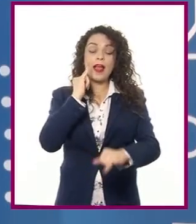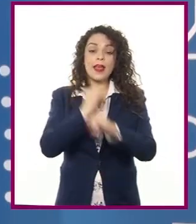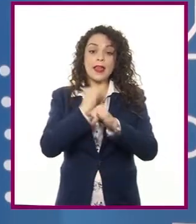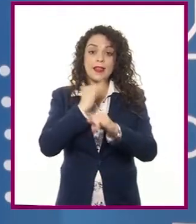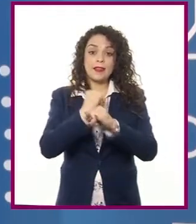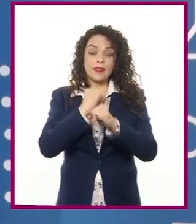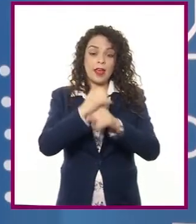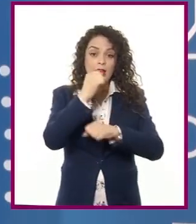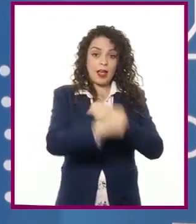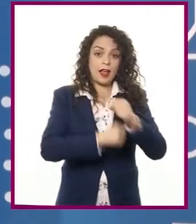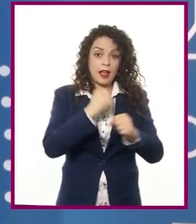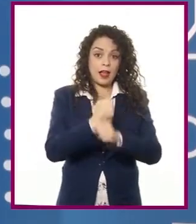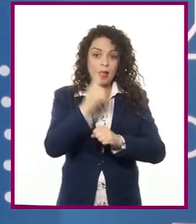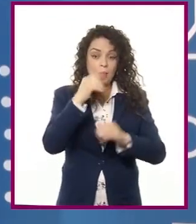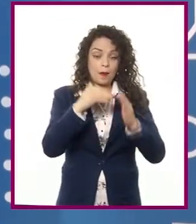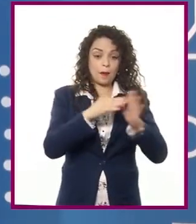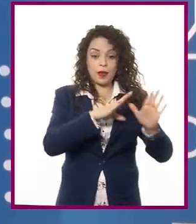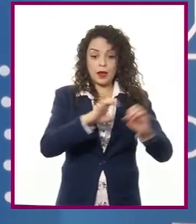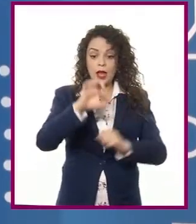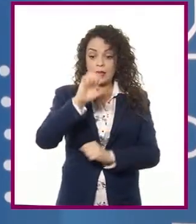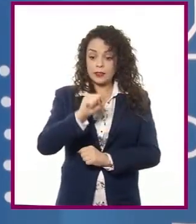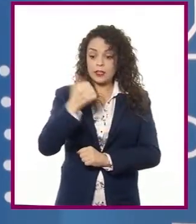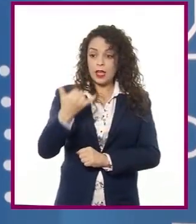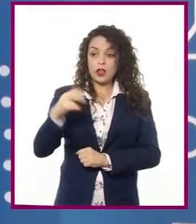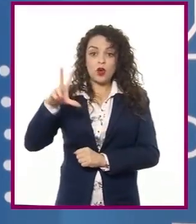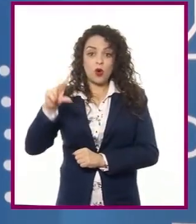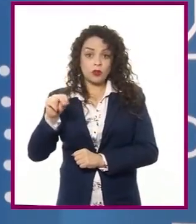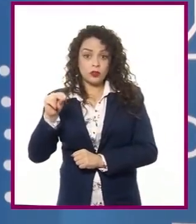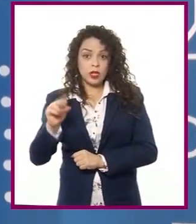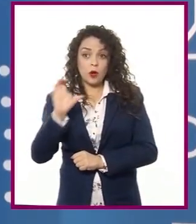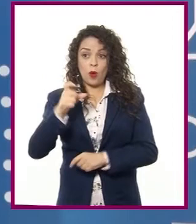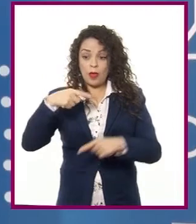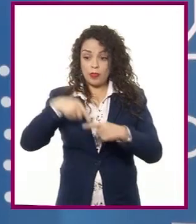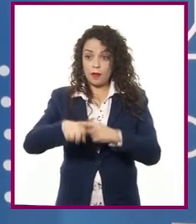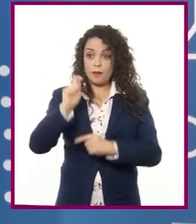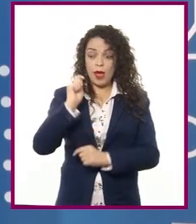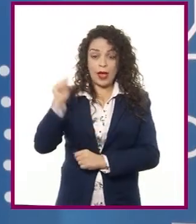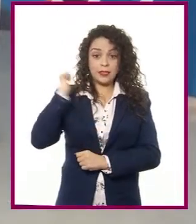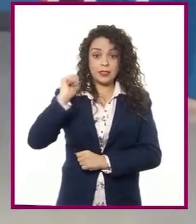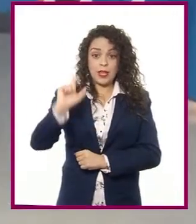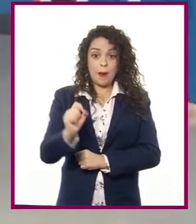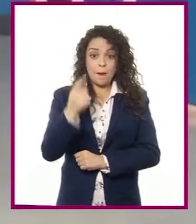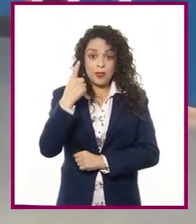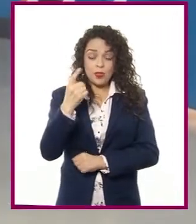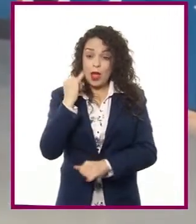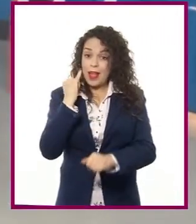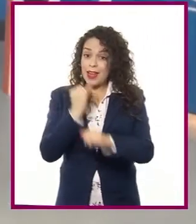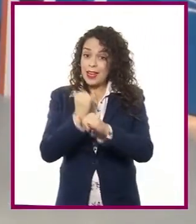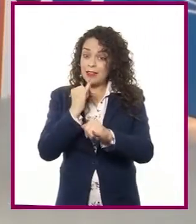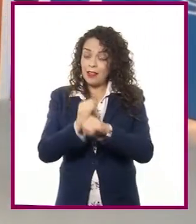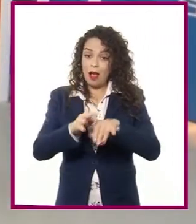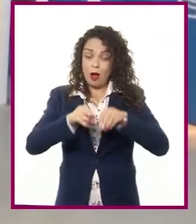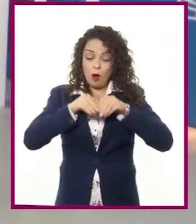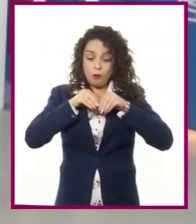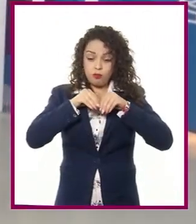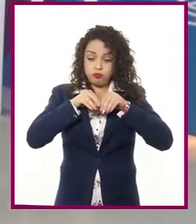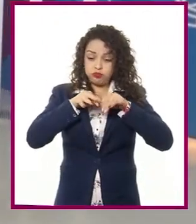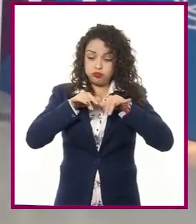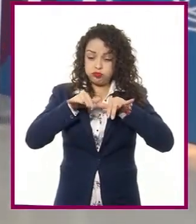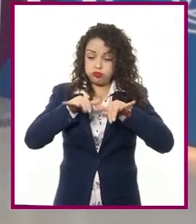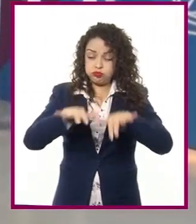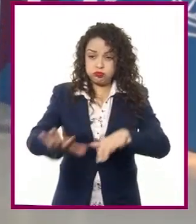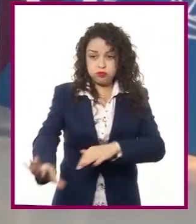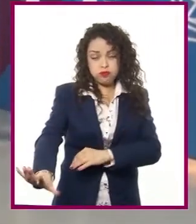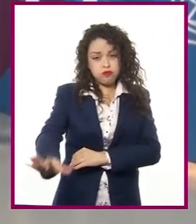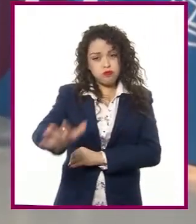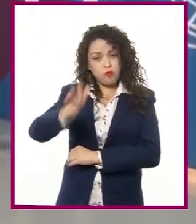años 60 y 80. Ya casi iniciado el siglo XXI, el Internet comenzó a expandirse a una enorme